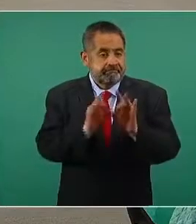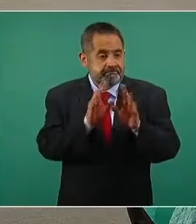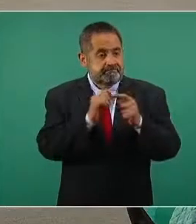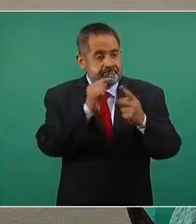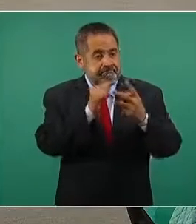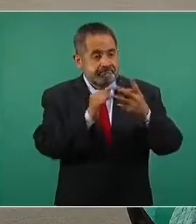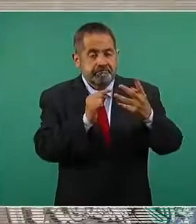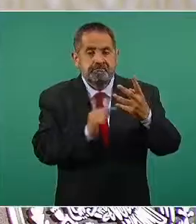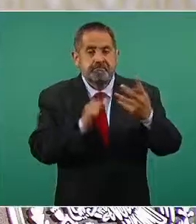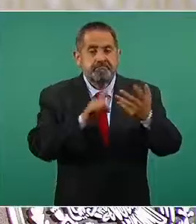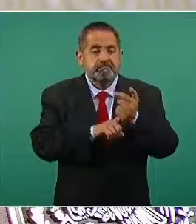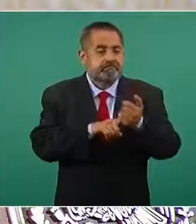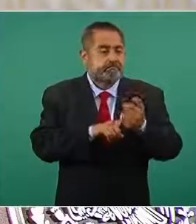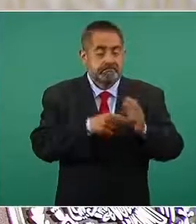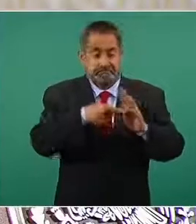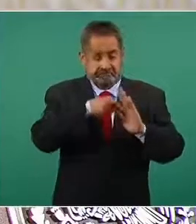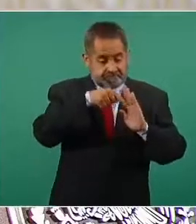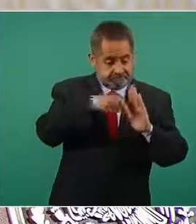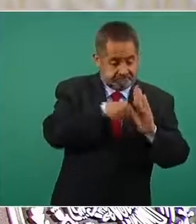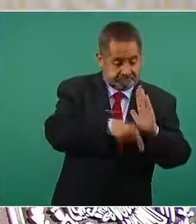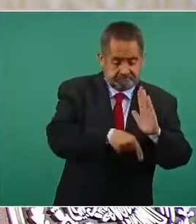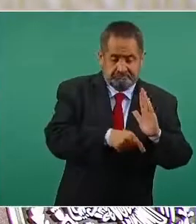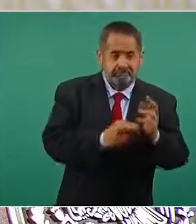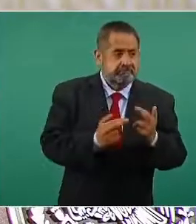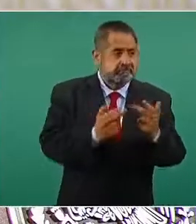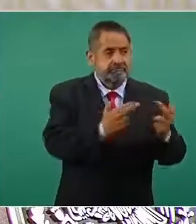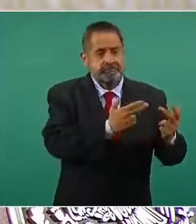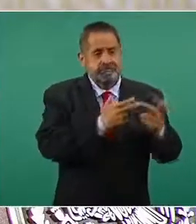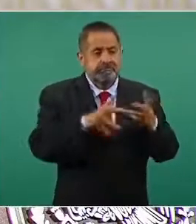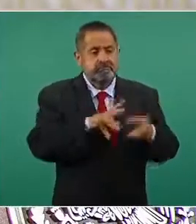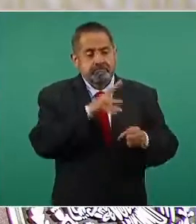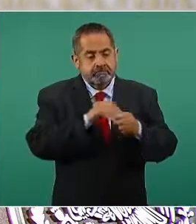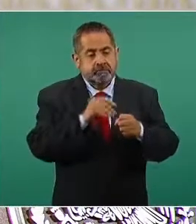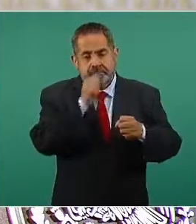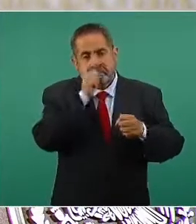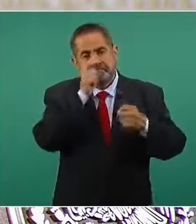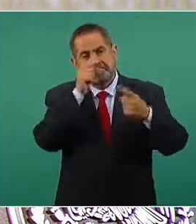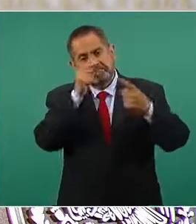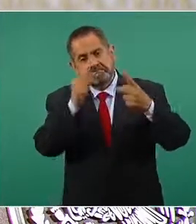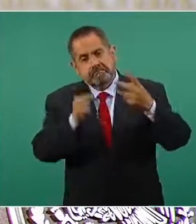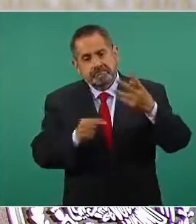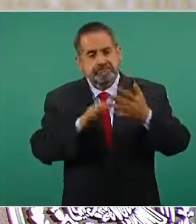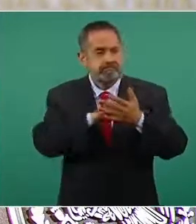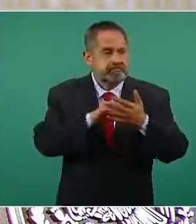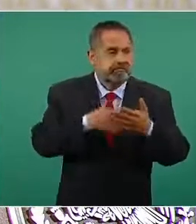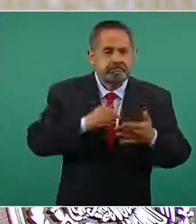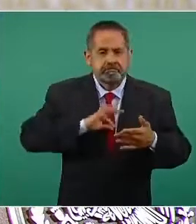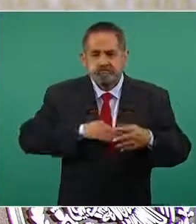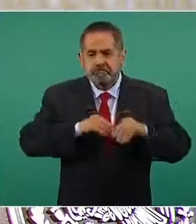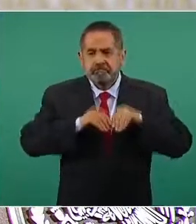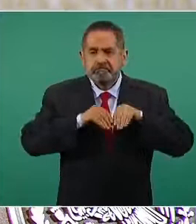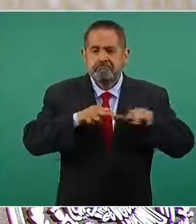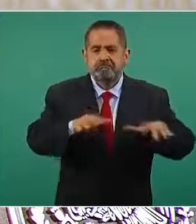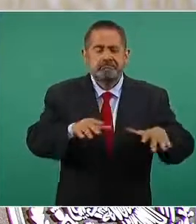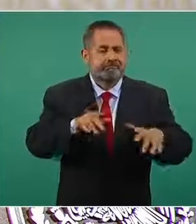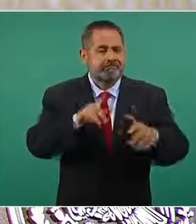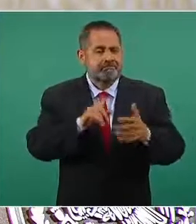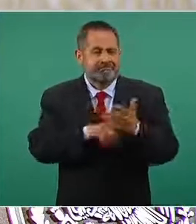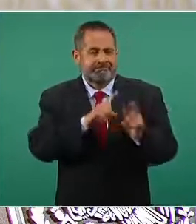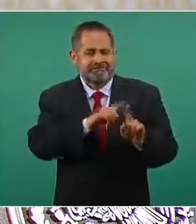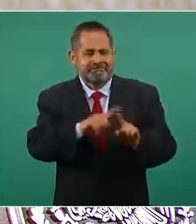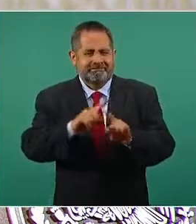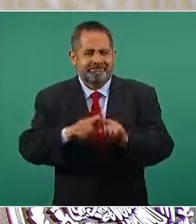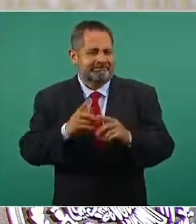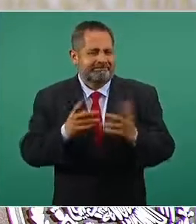calidad del aire, generación de drenaje ácido y movilización de elementos tóxicos por el material expuesto a